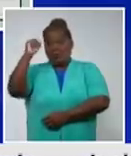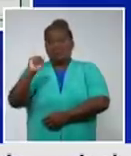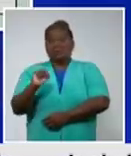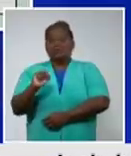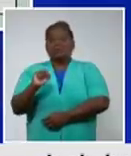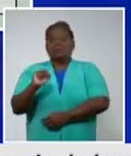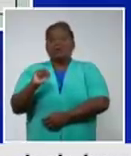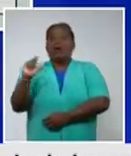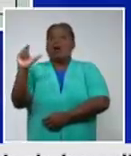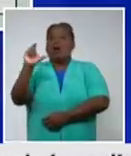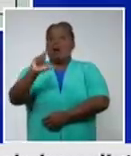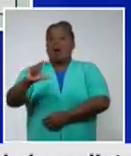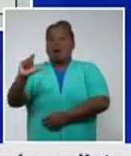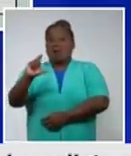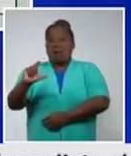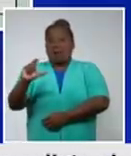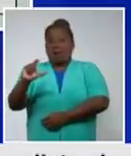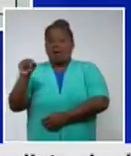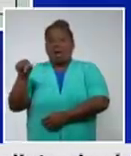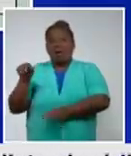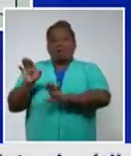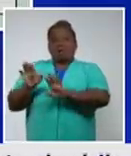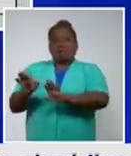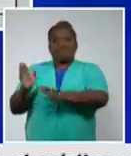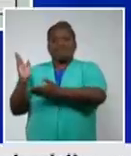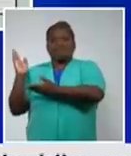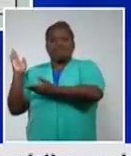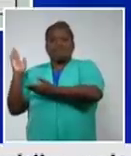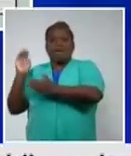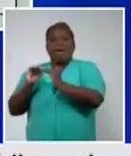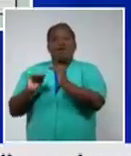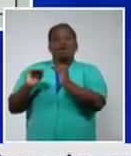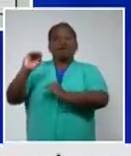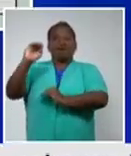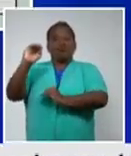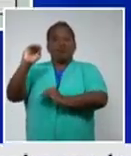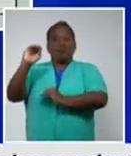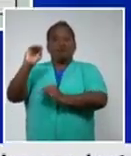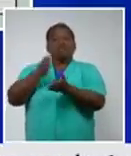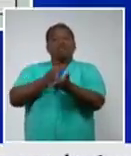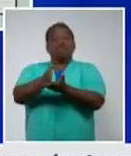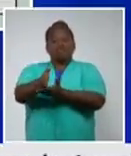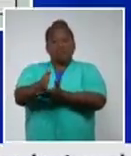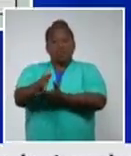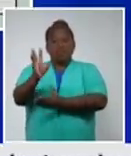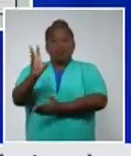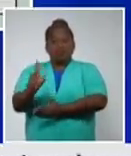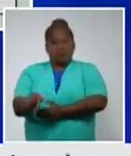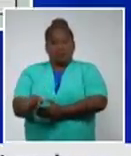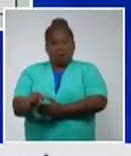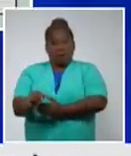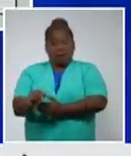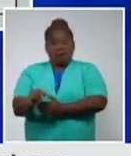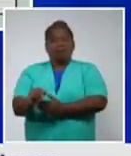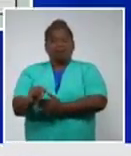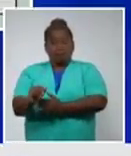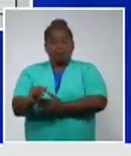Camagüey, ahí lo tenemos, subió y ha mantenido una cifra que, si bien no ha subido mucho más, pero se